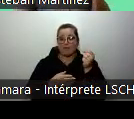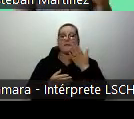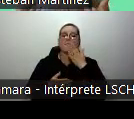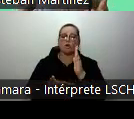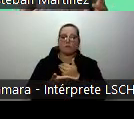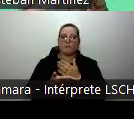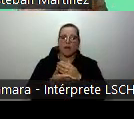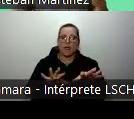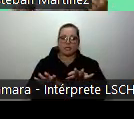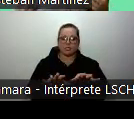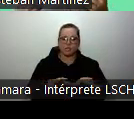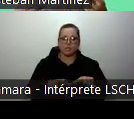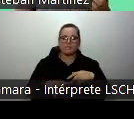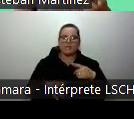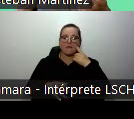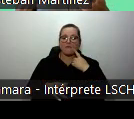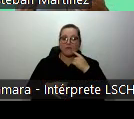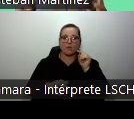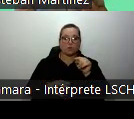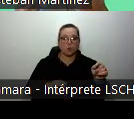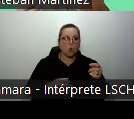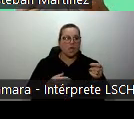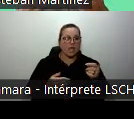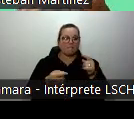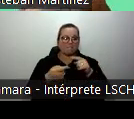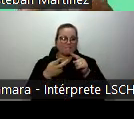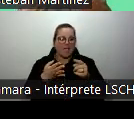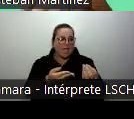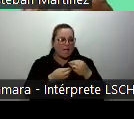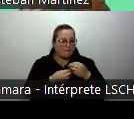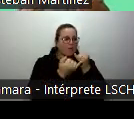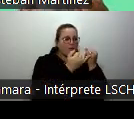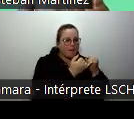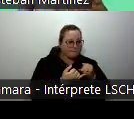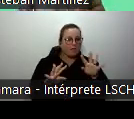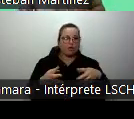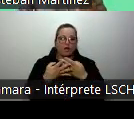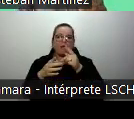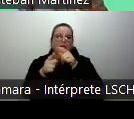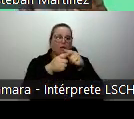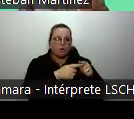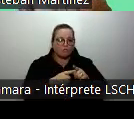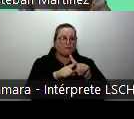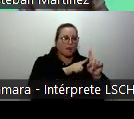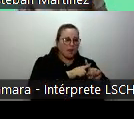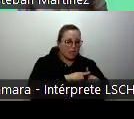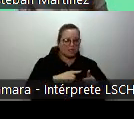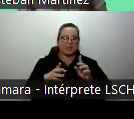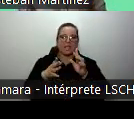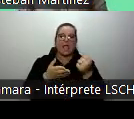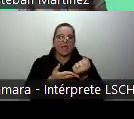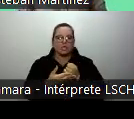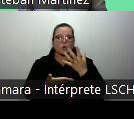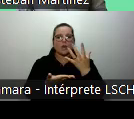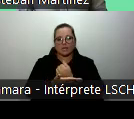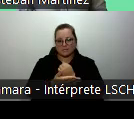Así que analiza tus recursos todo lo que tú tengas Y a partir de ahí empieza a ver cómo poder tener un plan de acción más fácil para poder lograr cumplir con